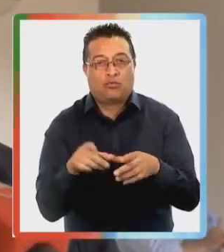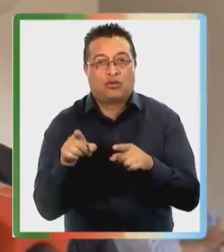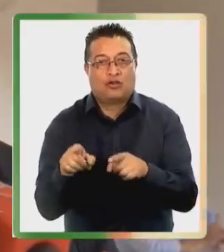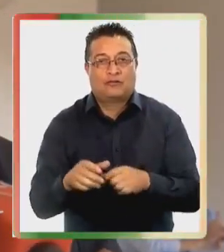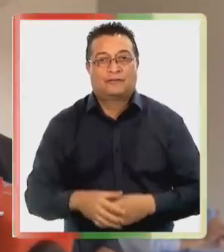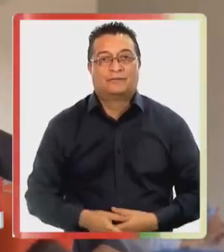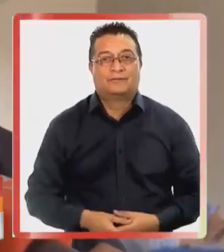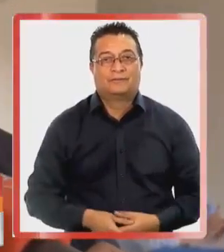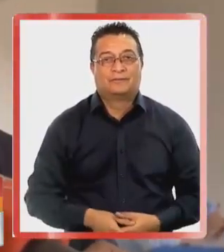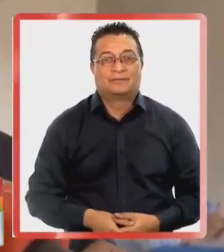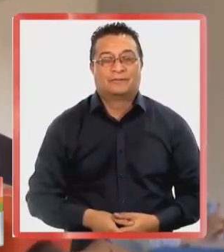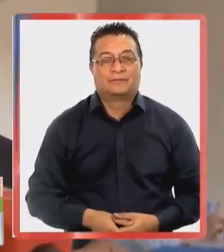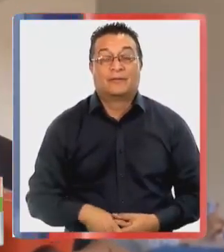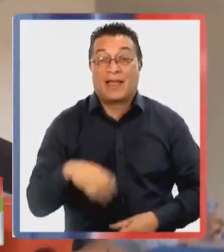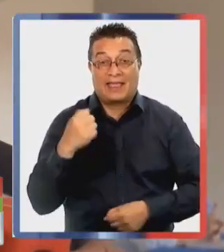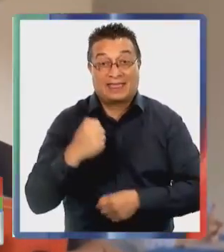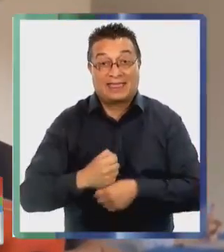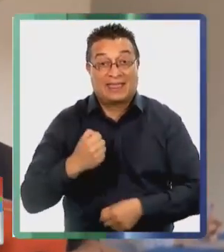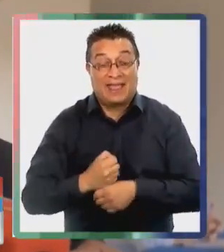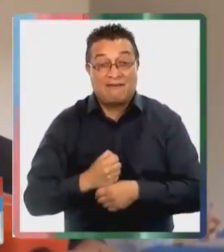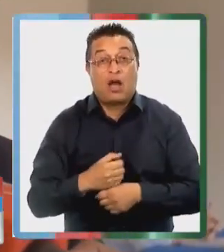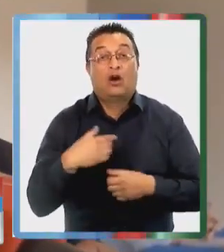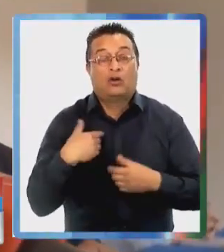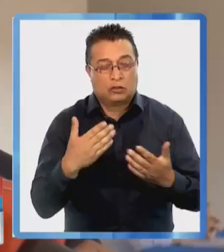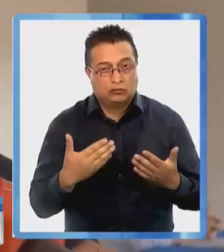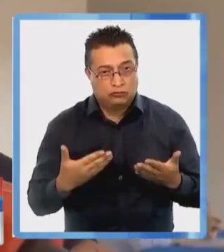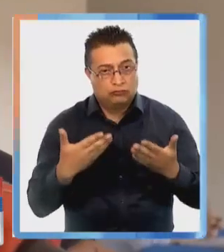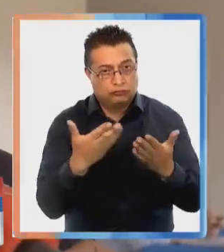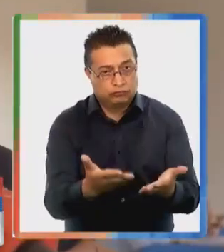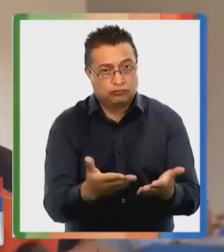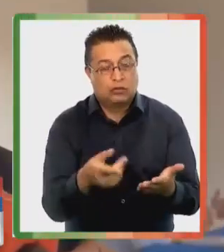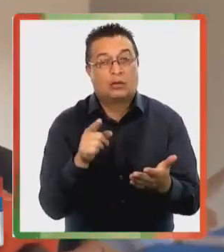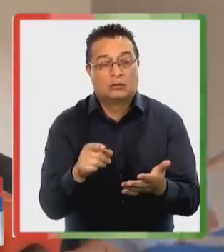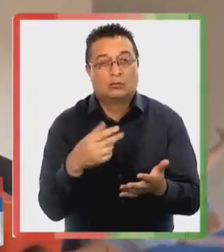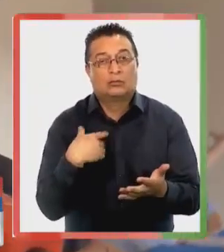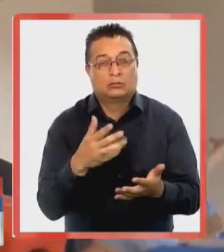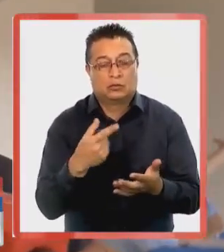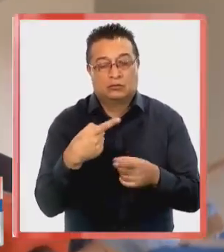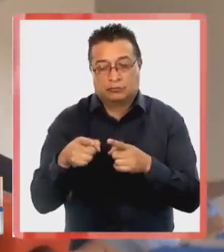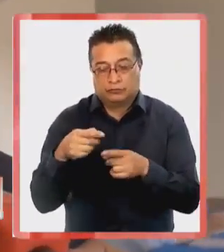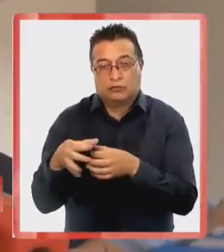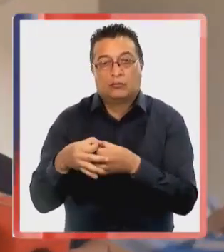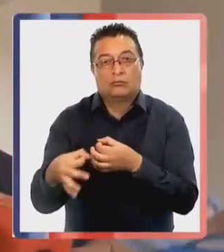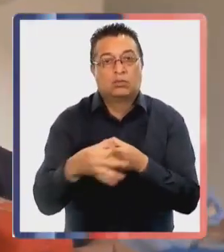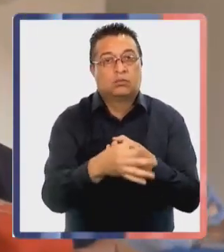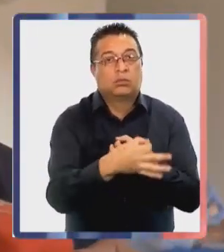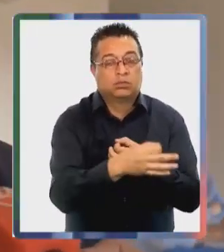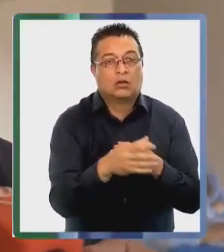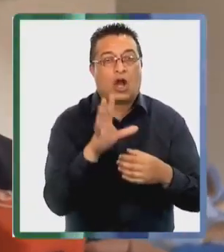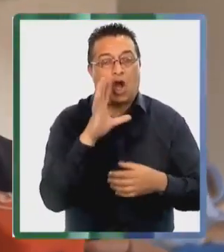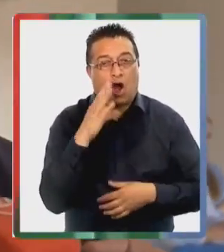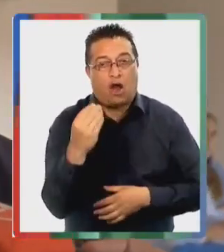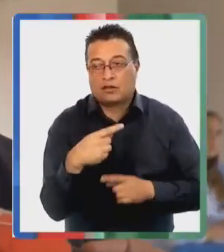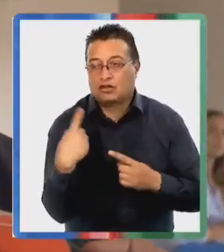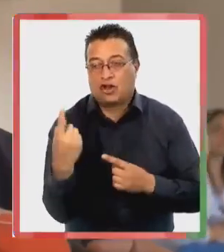trabajo que se ha encomendado es de hacerlo de forma intersectorial, por supuesto con todos los servicios relacionados al Ministerio y también